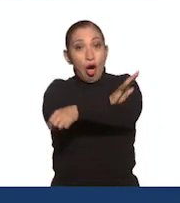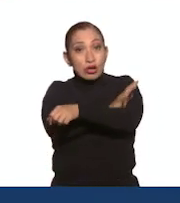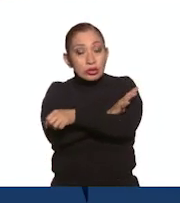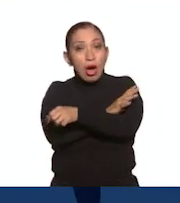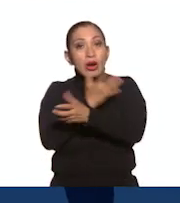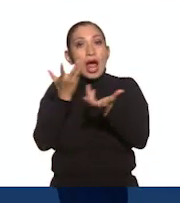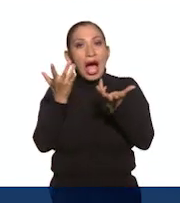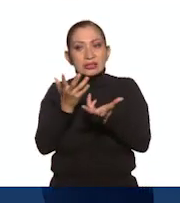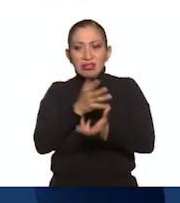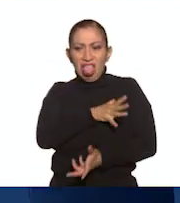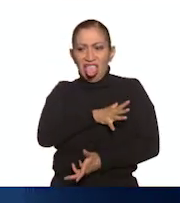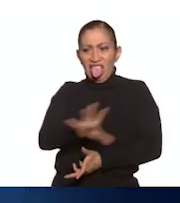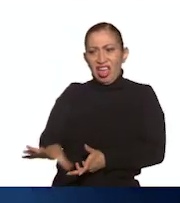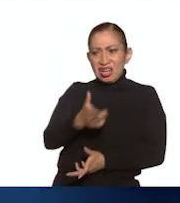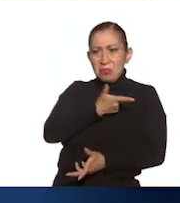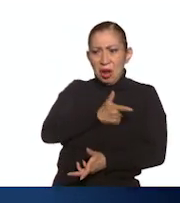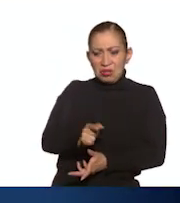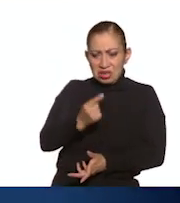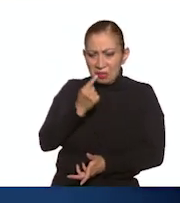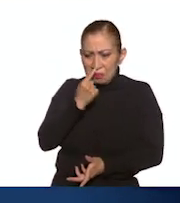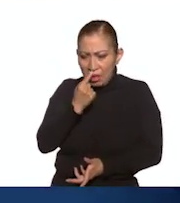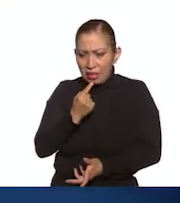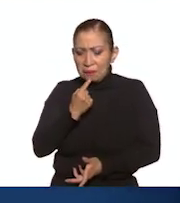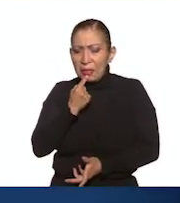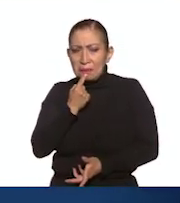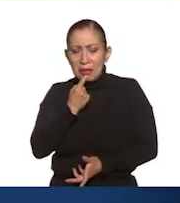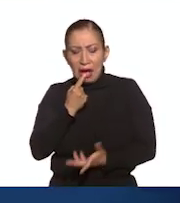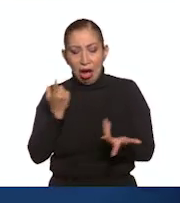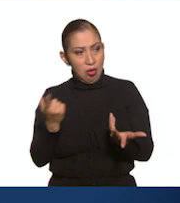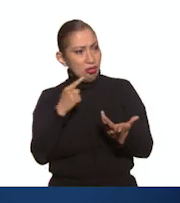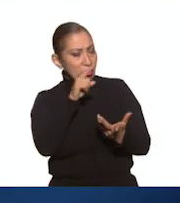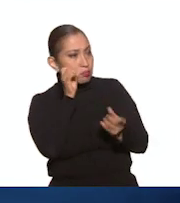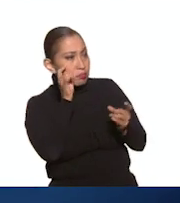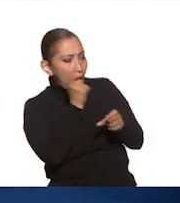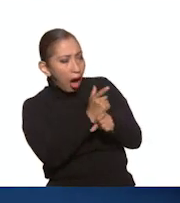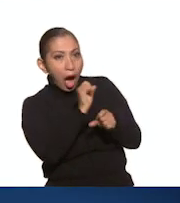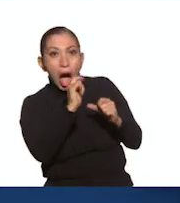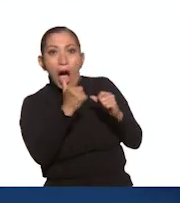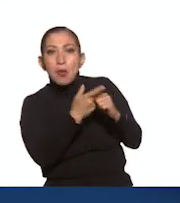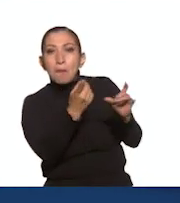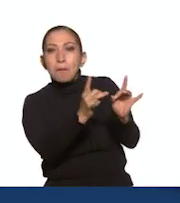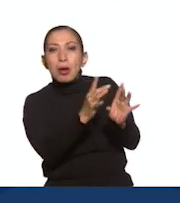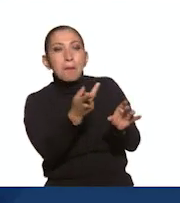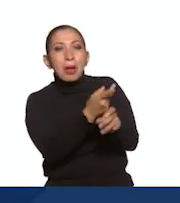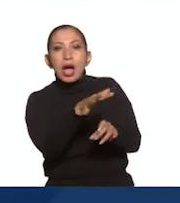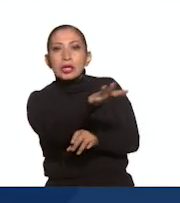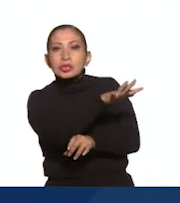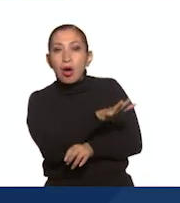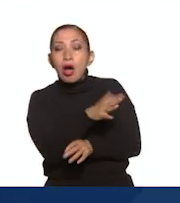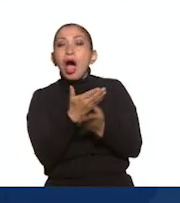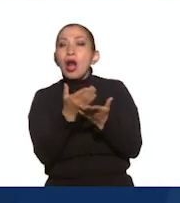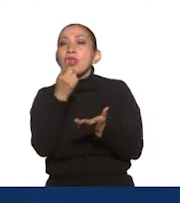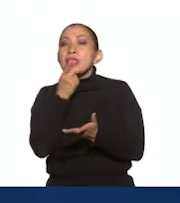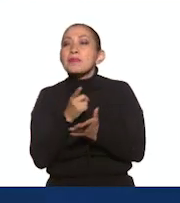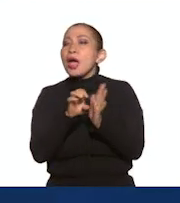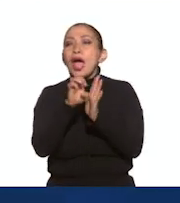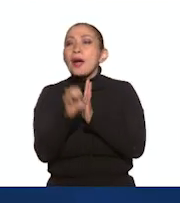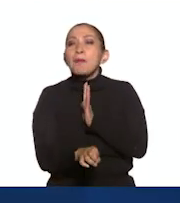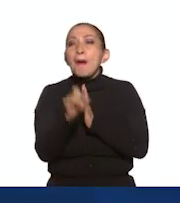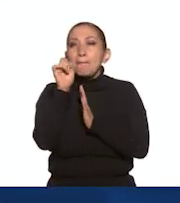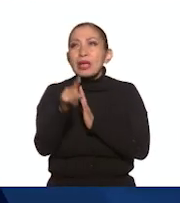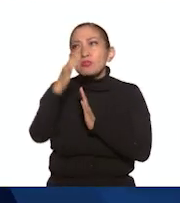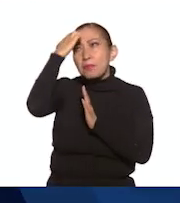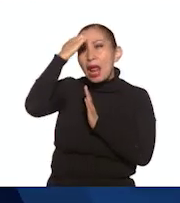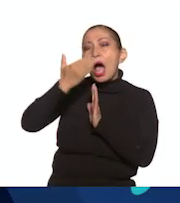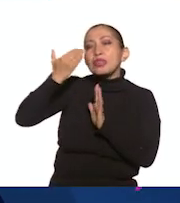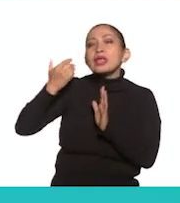nos produce rechazo ante un olor, sabor o ante una situación social. Y ahora te toca contarnos una anécdota en relación a